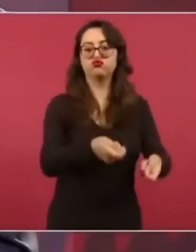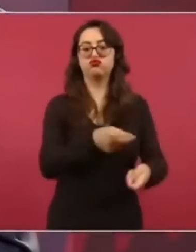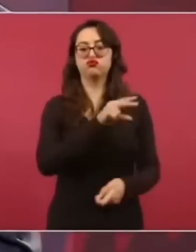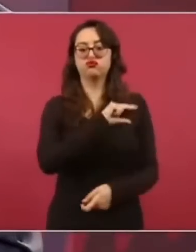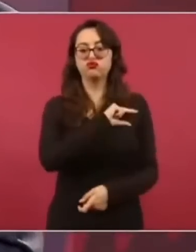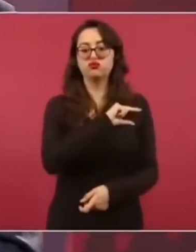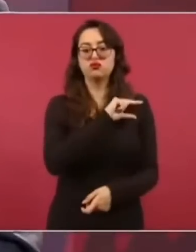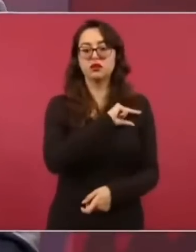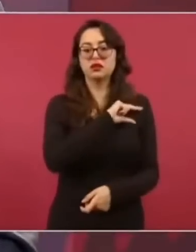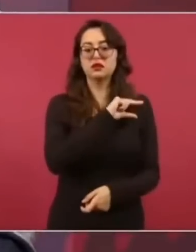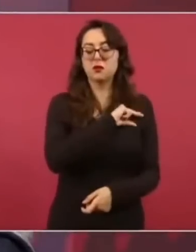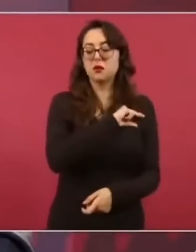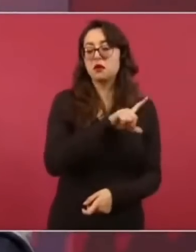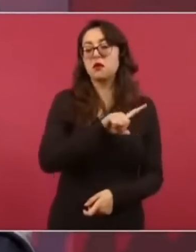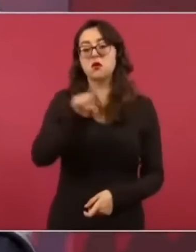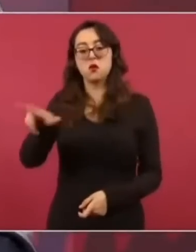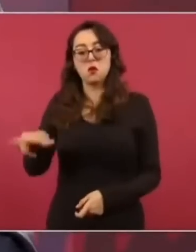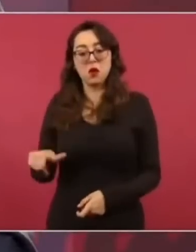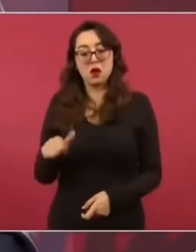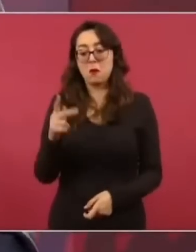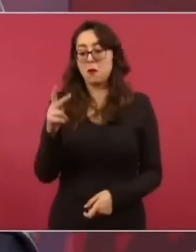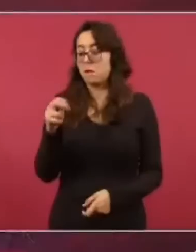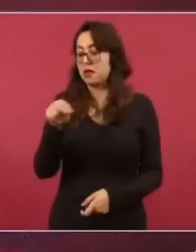sin estar Salinas.